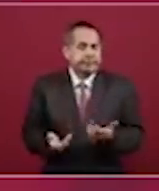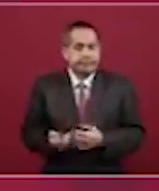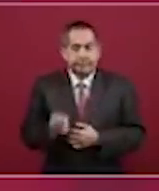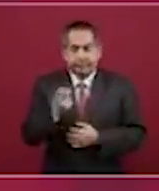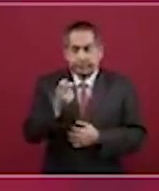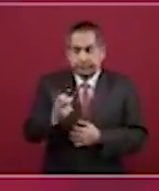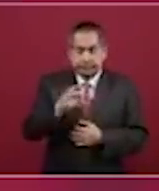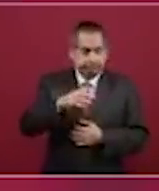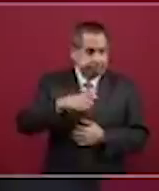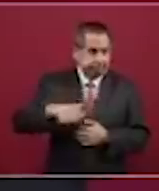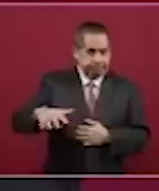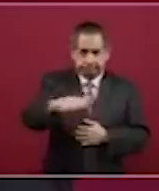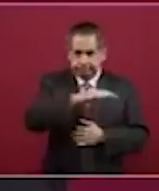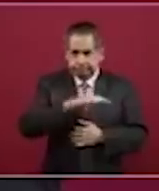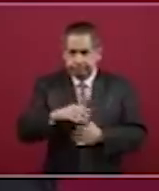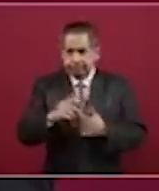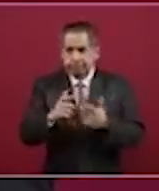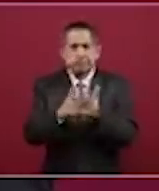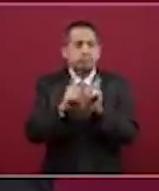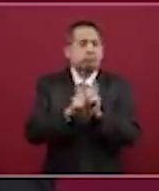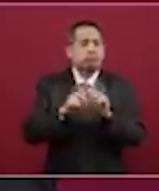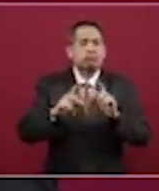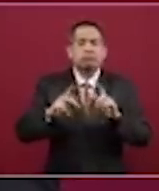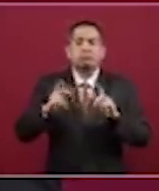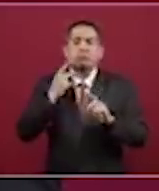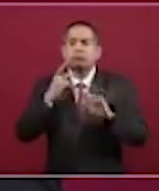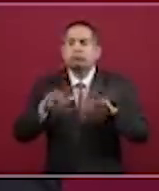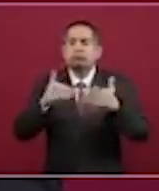esa politización de los ciudadanos,